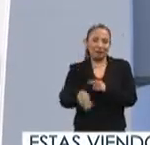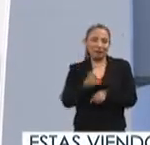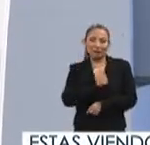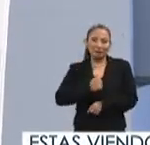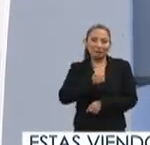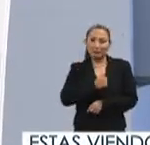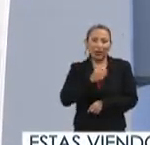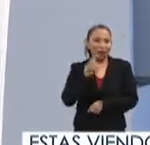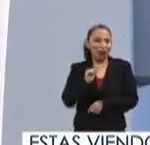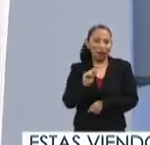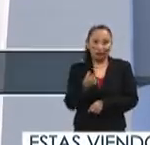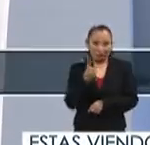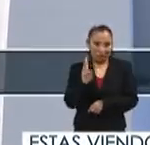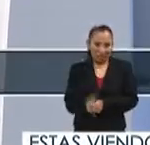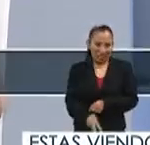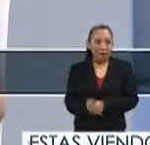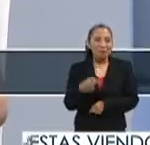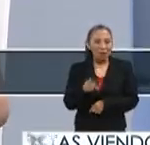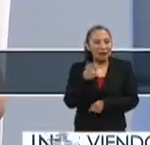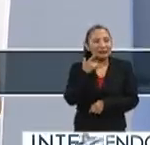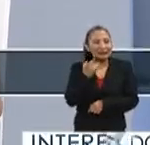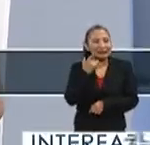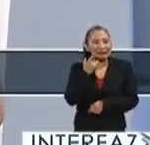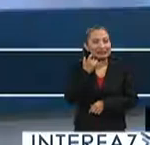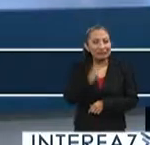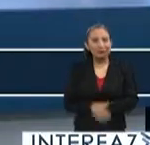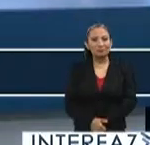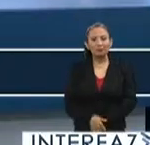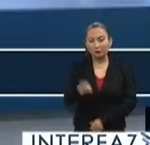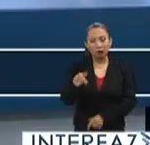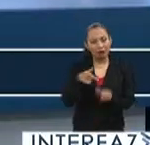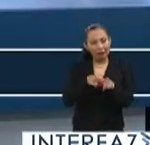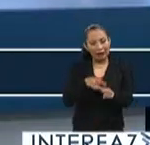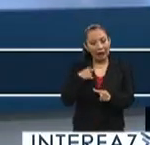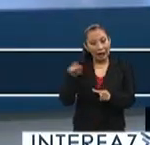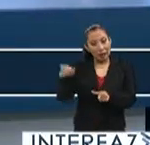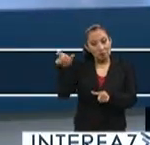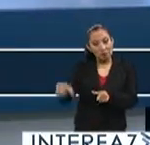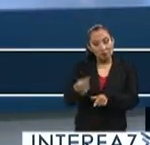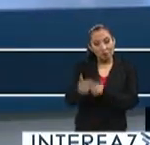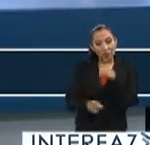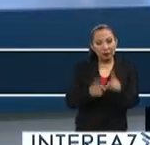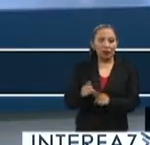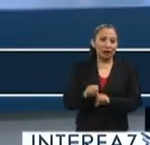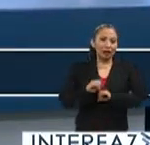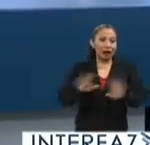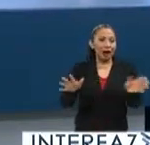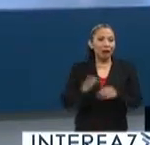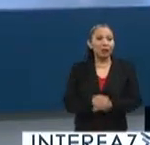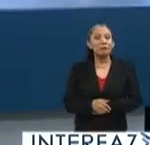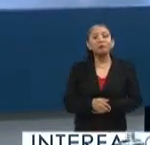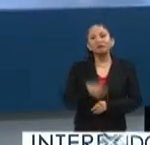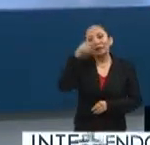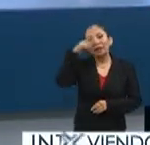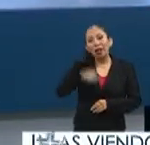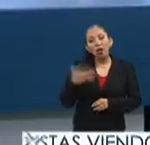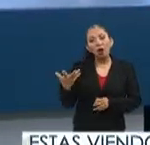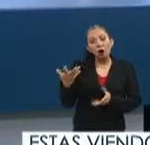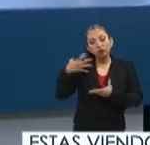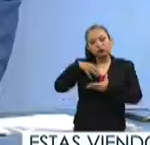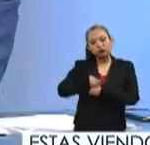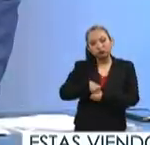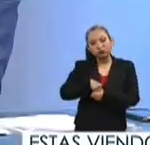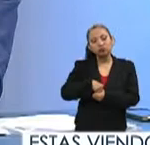Desafortunadamente no es del todo verdad, pero se intenta. Tú sí, en cambio, tú sí eres un gran deportista. No, bueno, creo yo que la